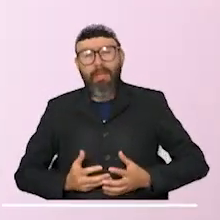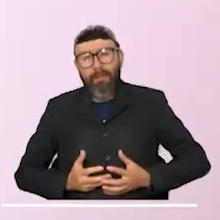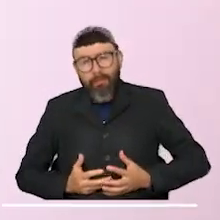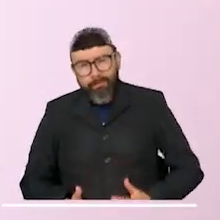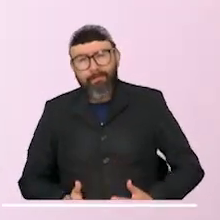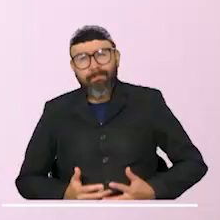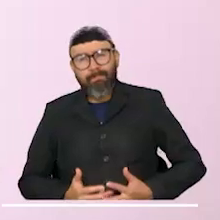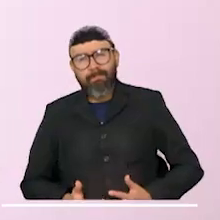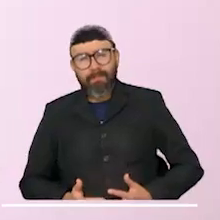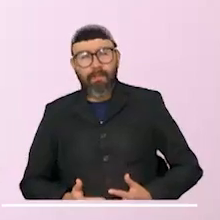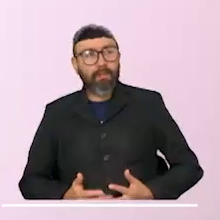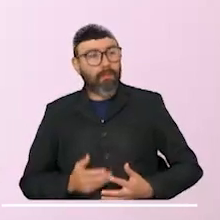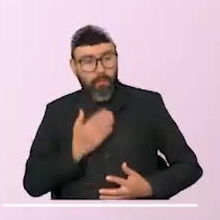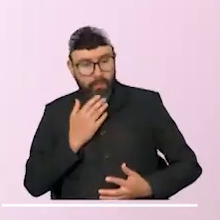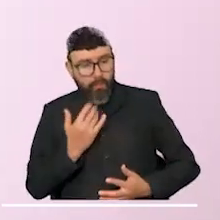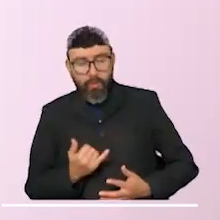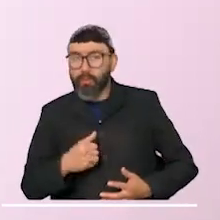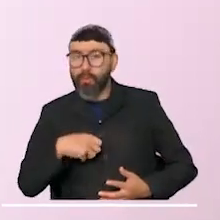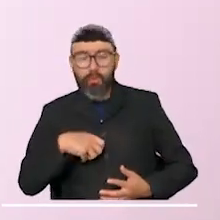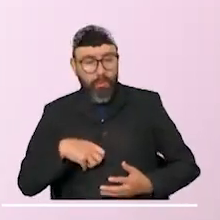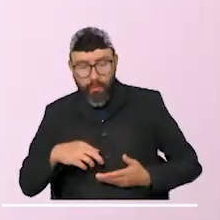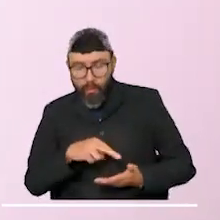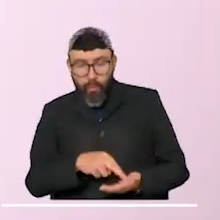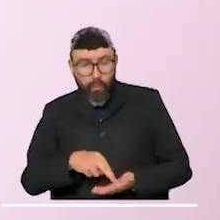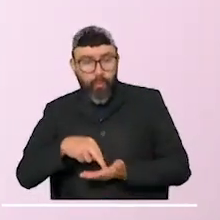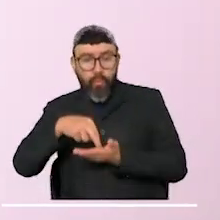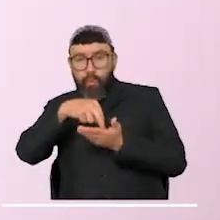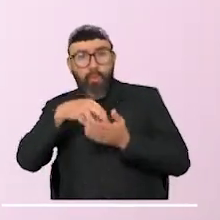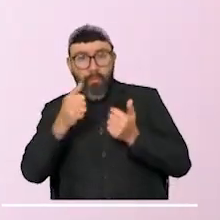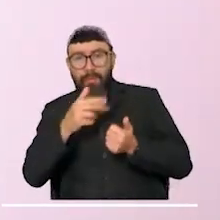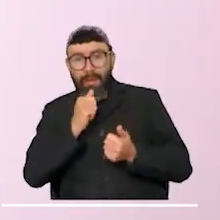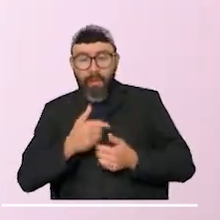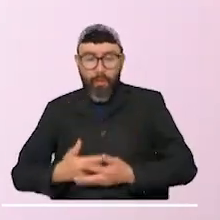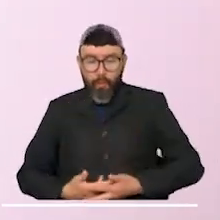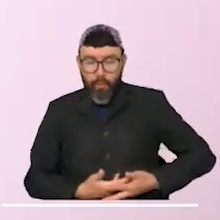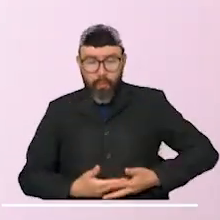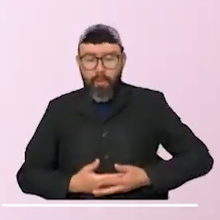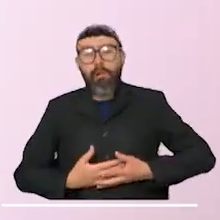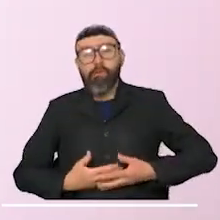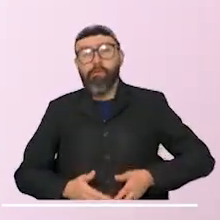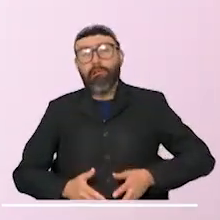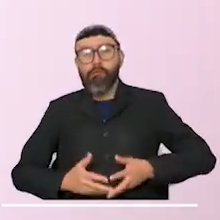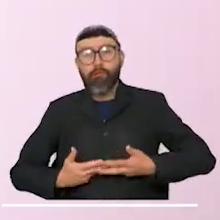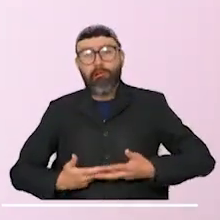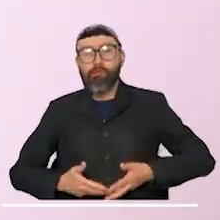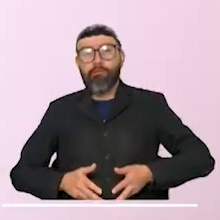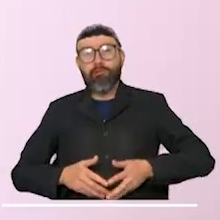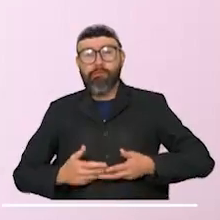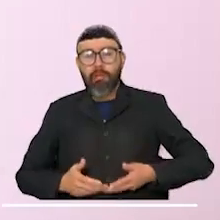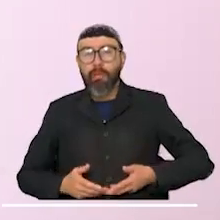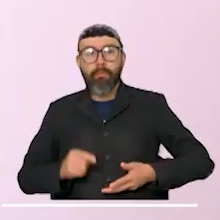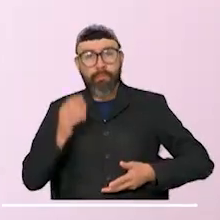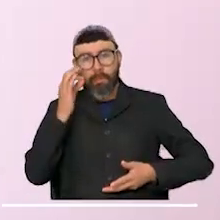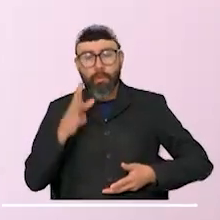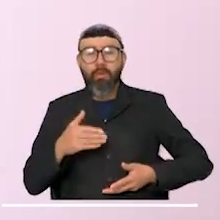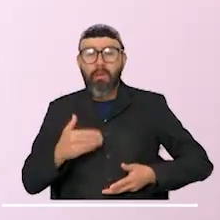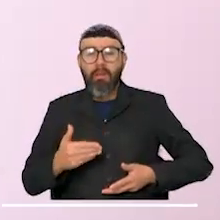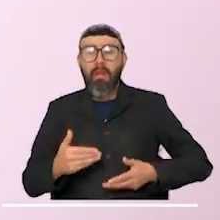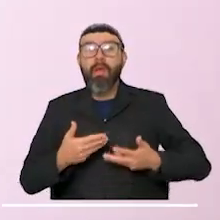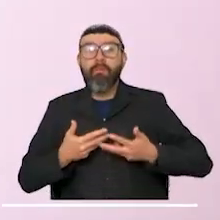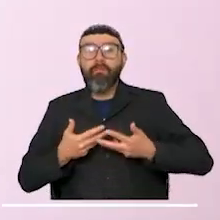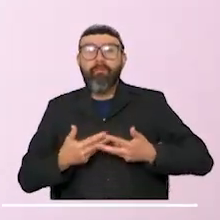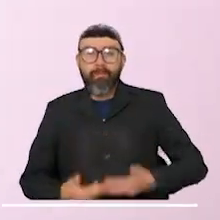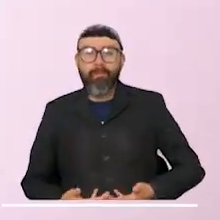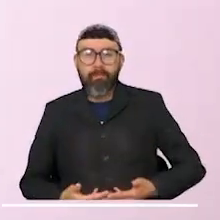debido a no tener una rehabilitación adecuada hace que ese piso pélvico se vuelva muy laxo y ocurrir que se descuelgue como lo llaman